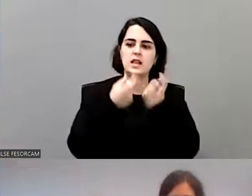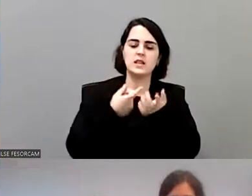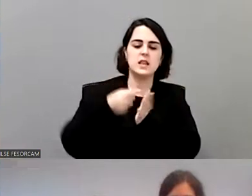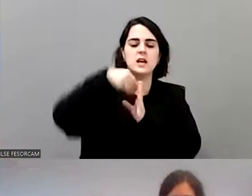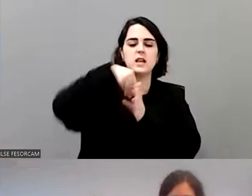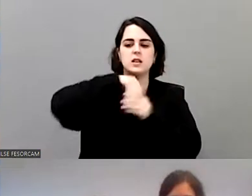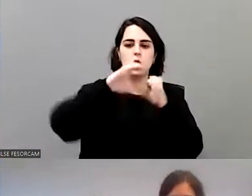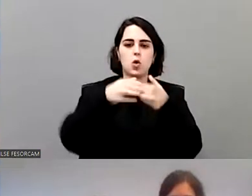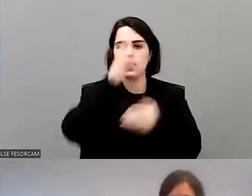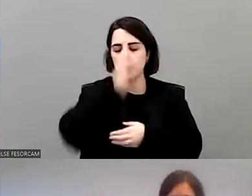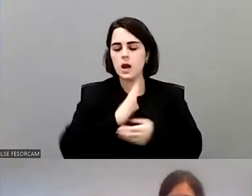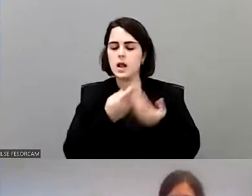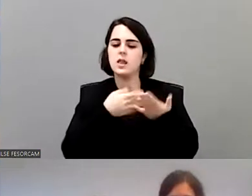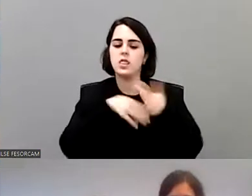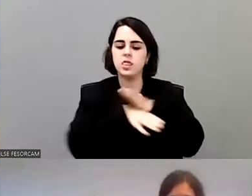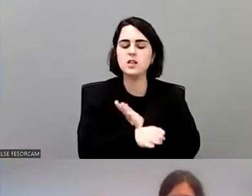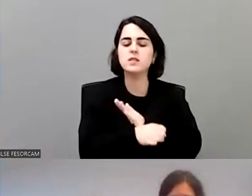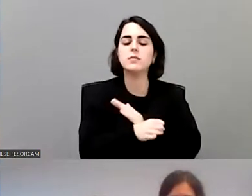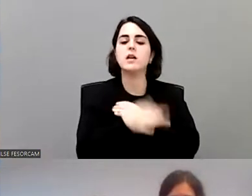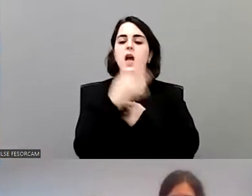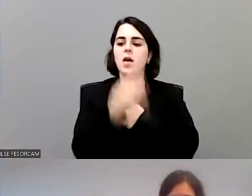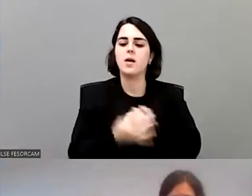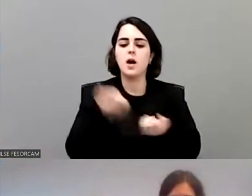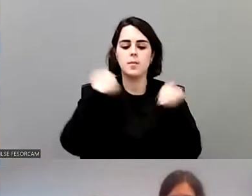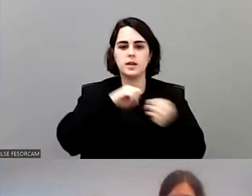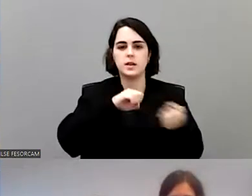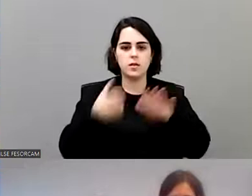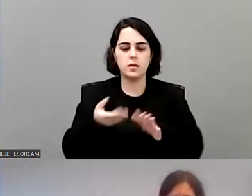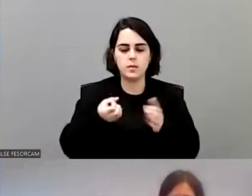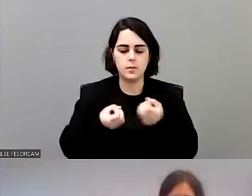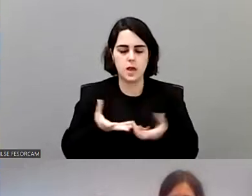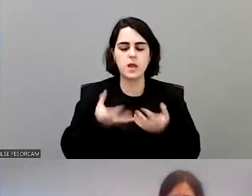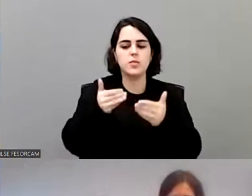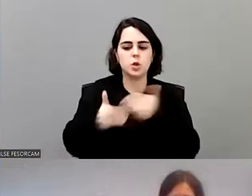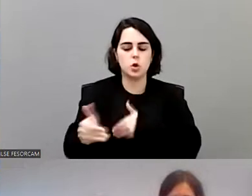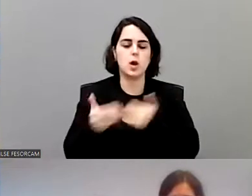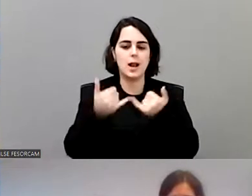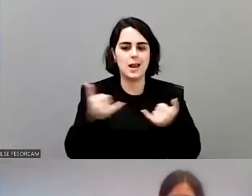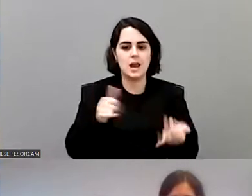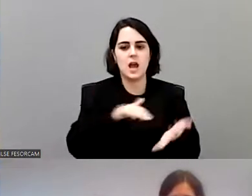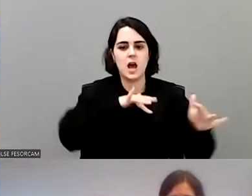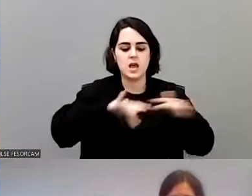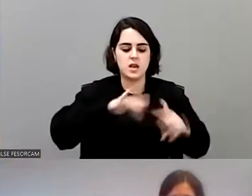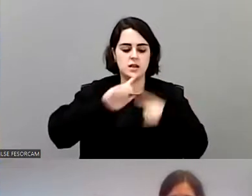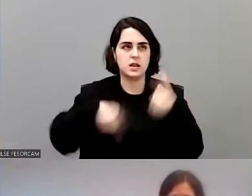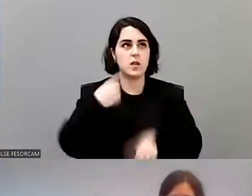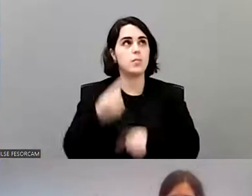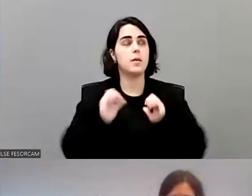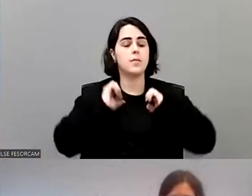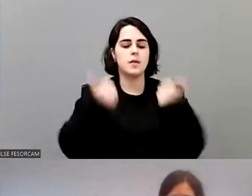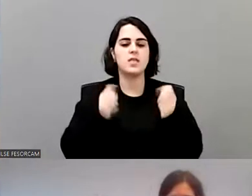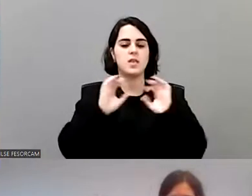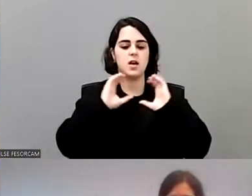colectivo, las buenas prácticas que se están llevando a cabo y las futuras líneas de acción. Seguidamente iniciaremos la mesa redonda en la